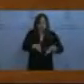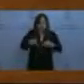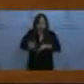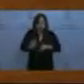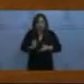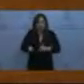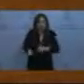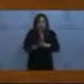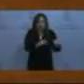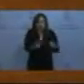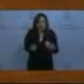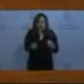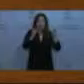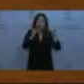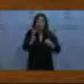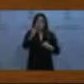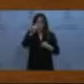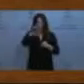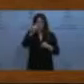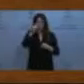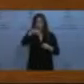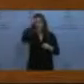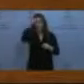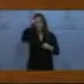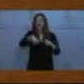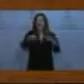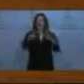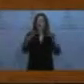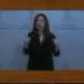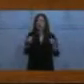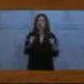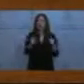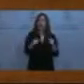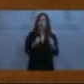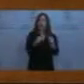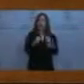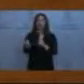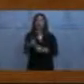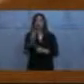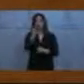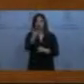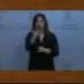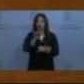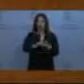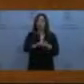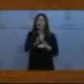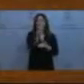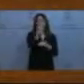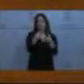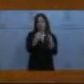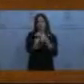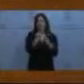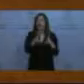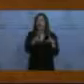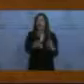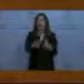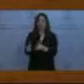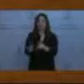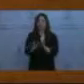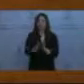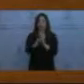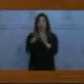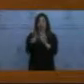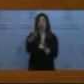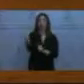pues, este propio fin de semana se van a hacer en Asturias, en dos municipios. Perdón, en un municipio, pero en dos cementerios. Y las va a hacer